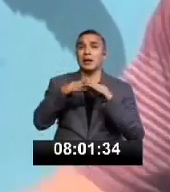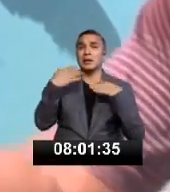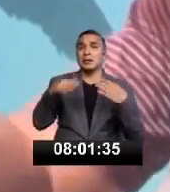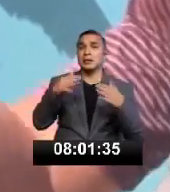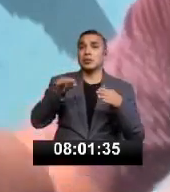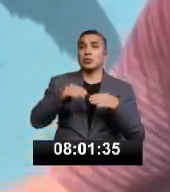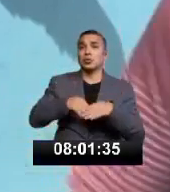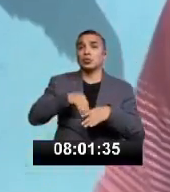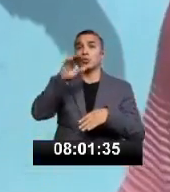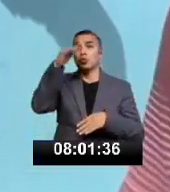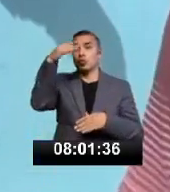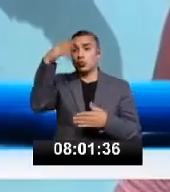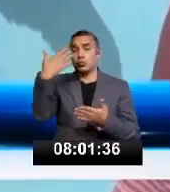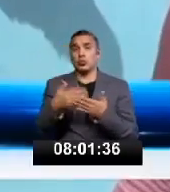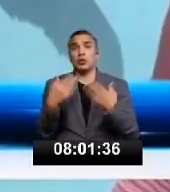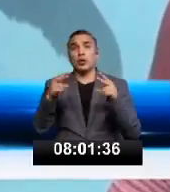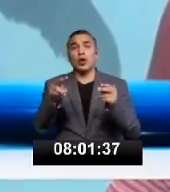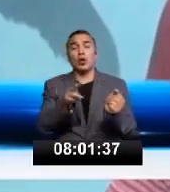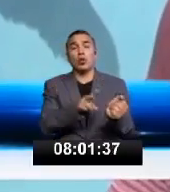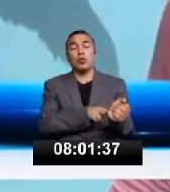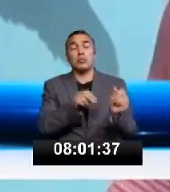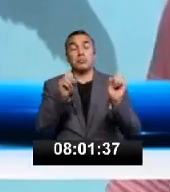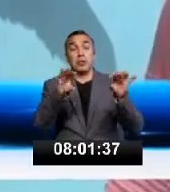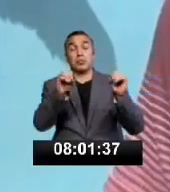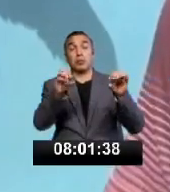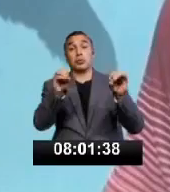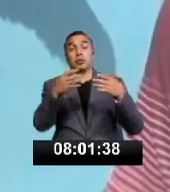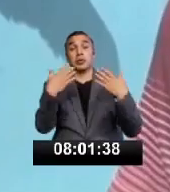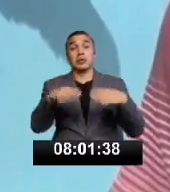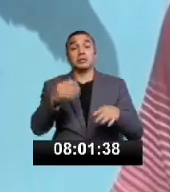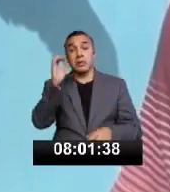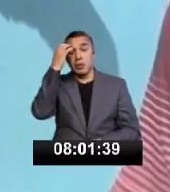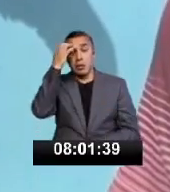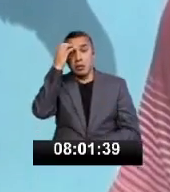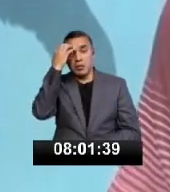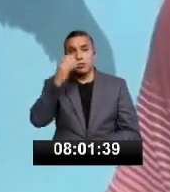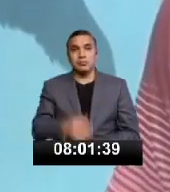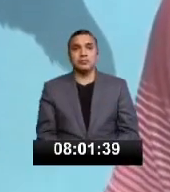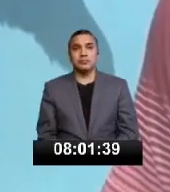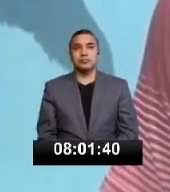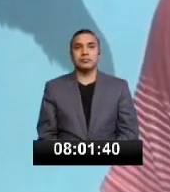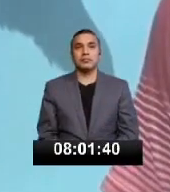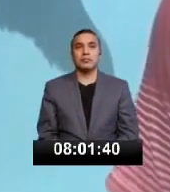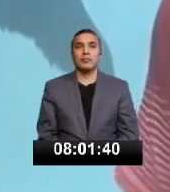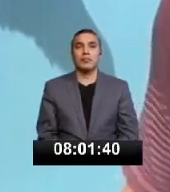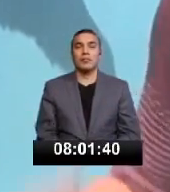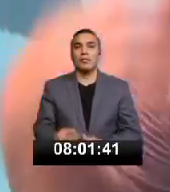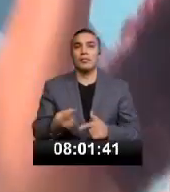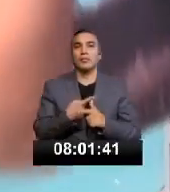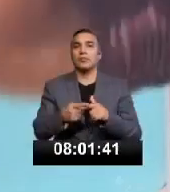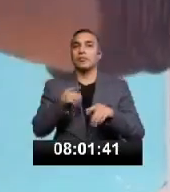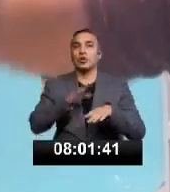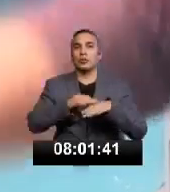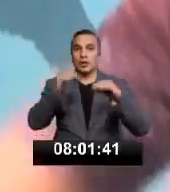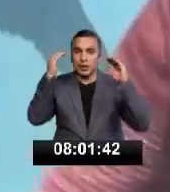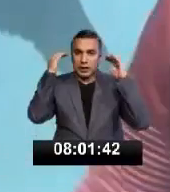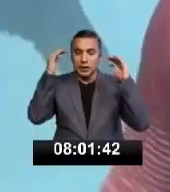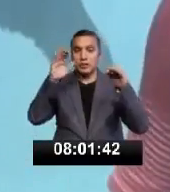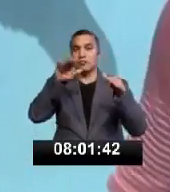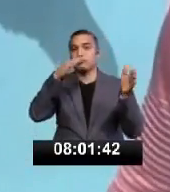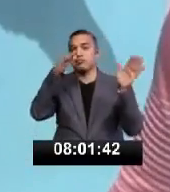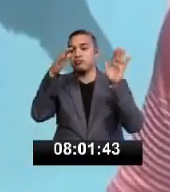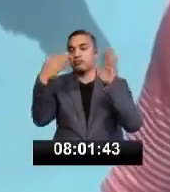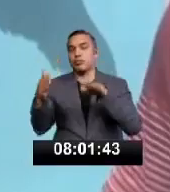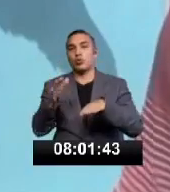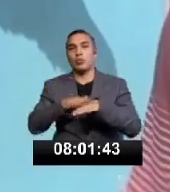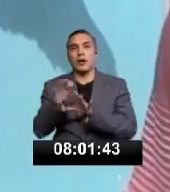se va a incendiar porque hizo cortocircuito. Y eso fue por la afectación que el techo se voló hacia atrás y